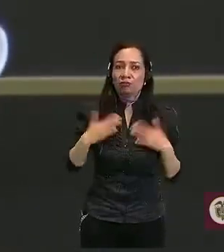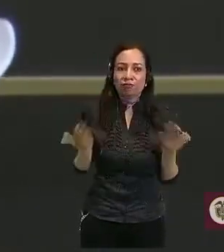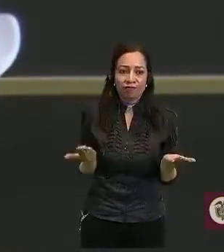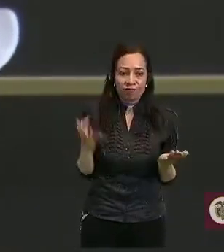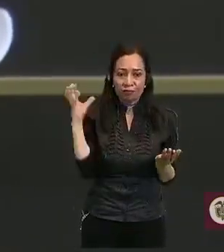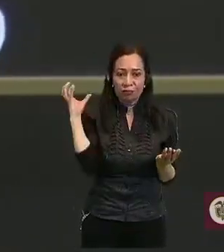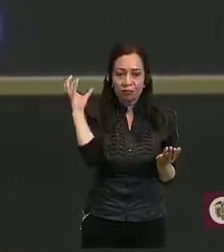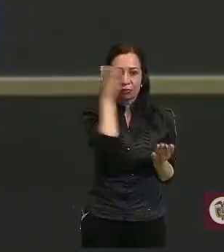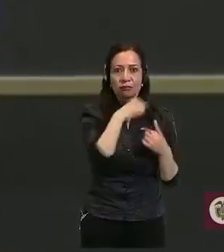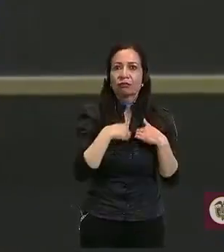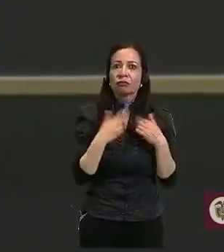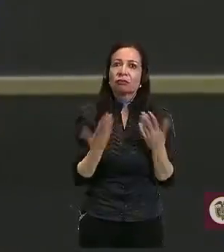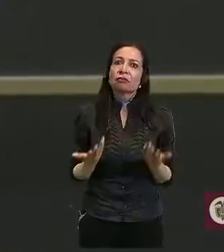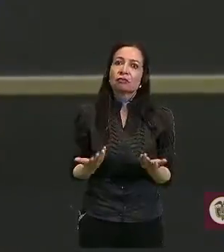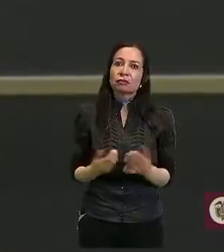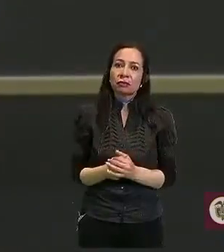entendí